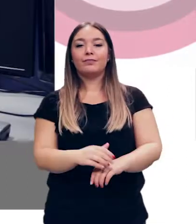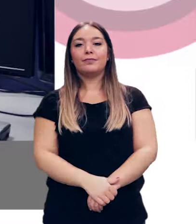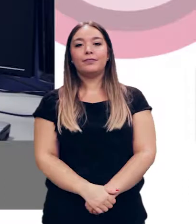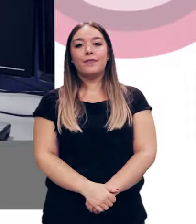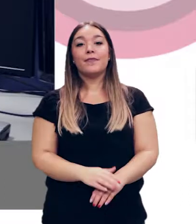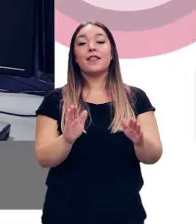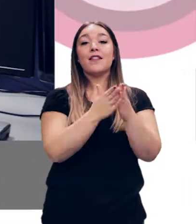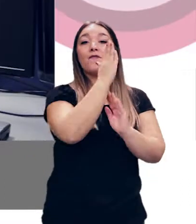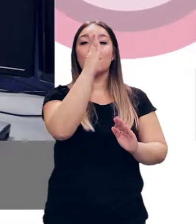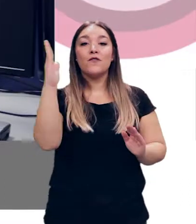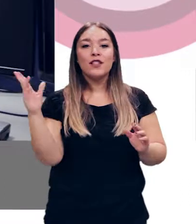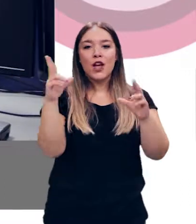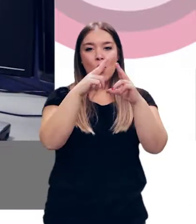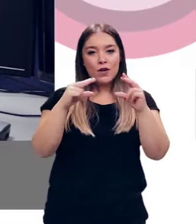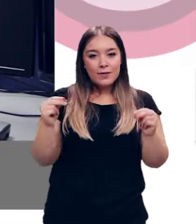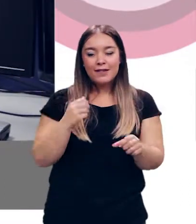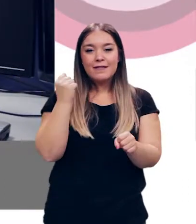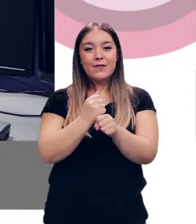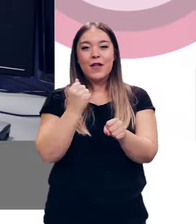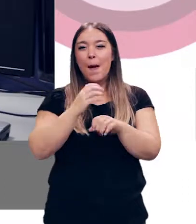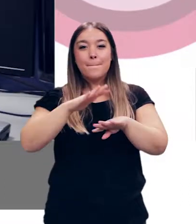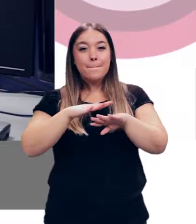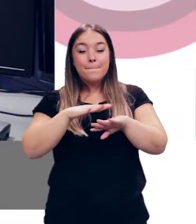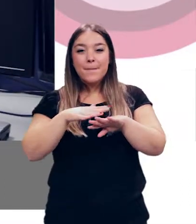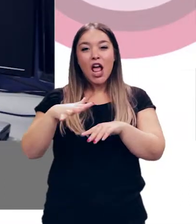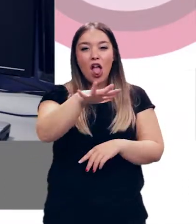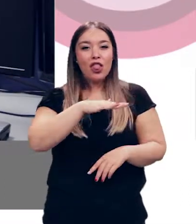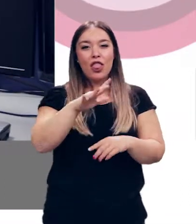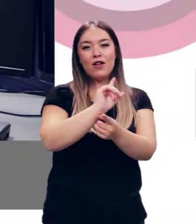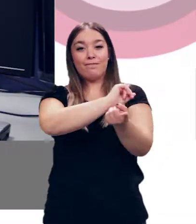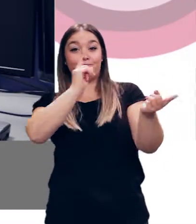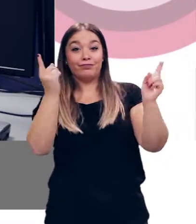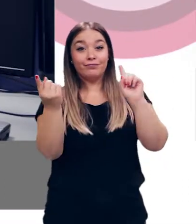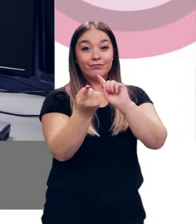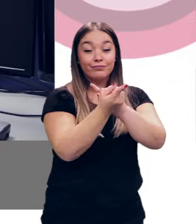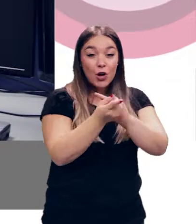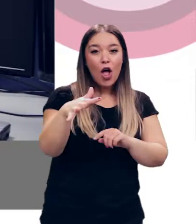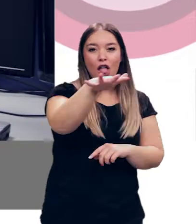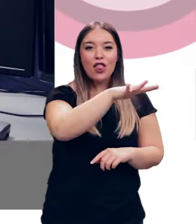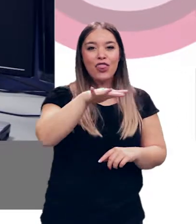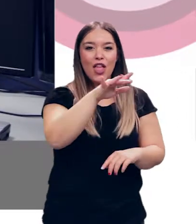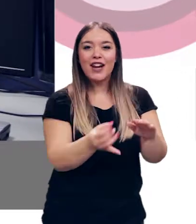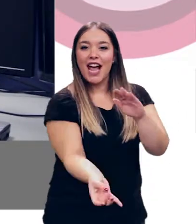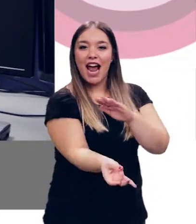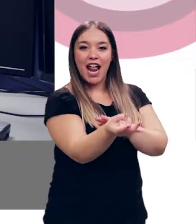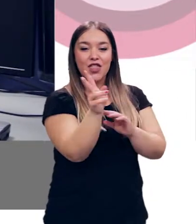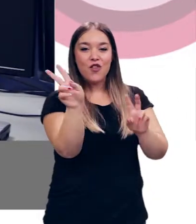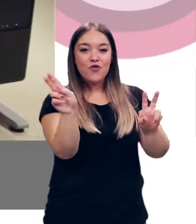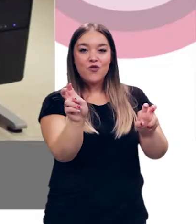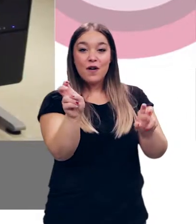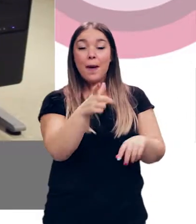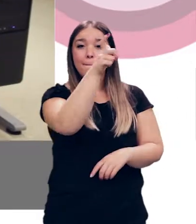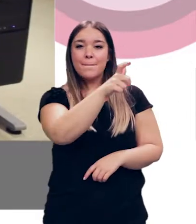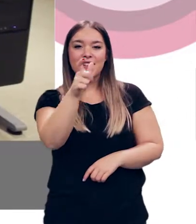En la Biblioteca Universitaria estamos trabajando para transformar algunos de nuestros espacios en makerspaces o espacios de creación donde la